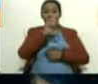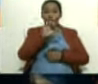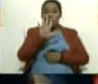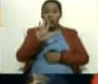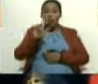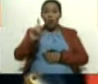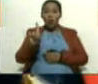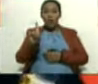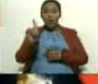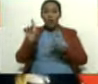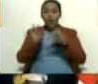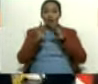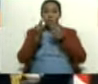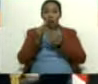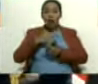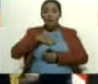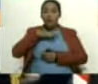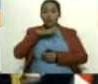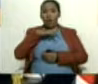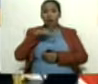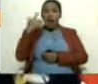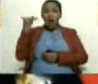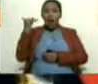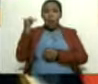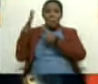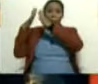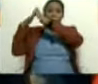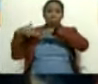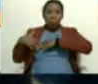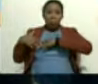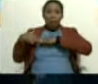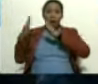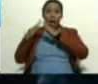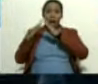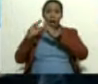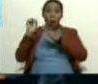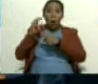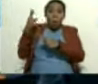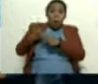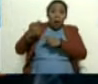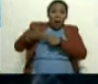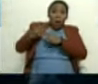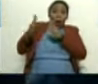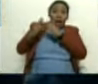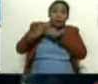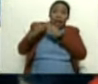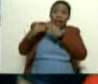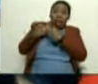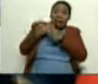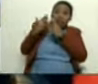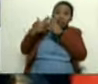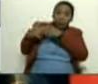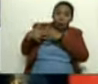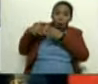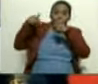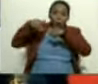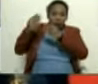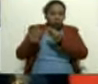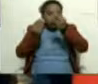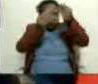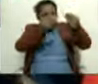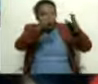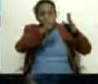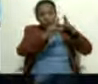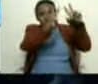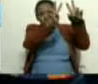452 familias damnificadas o que vivían en alto riesgo, hoy tienen su vivienda digna. ¿Qué nos dice el